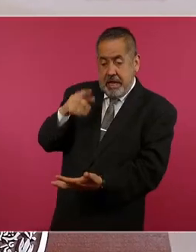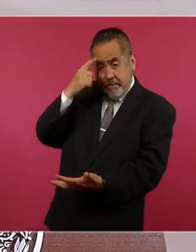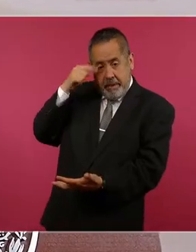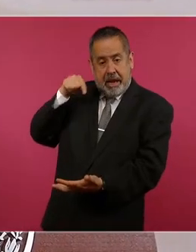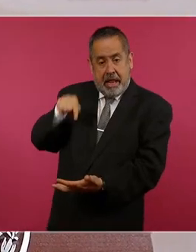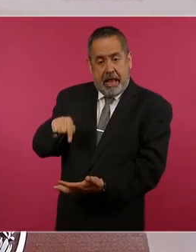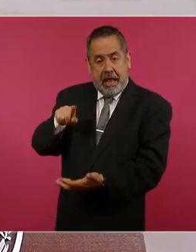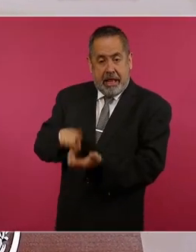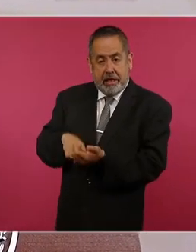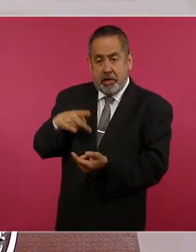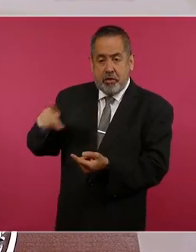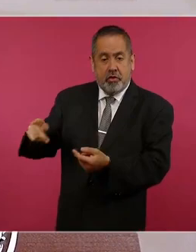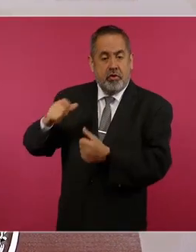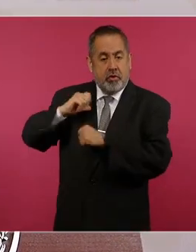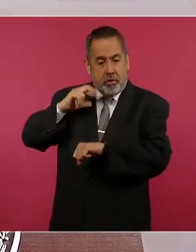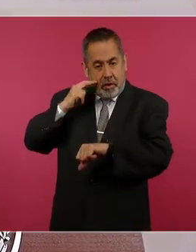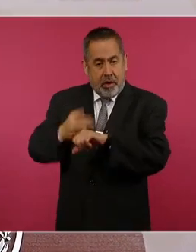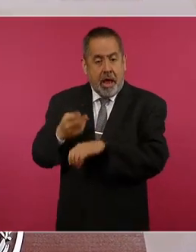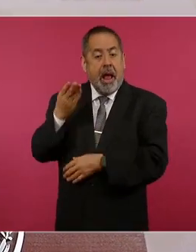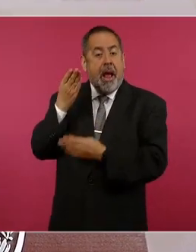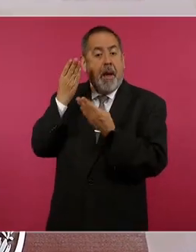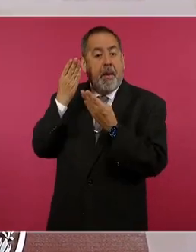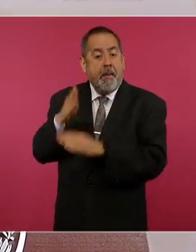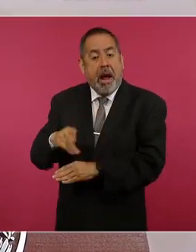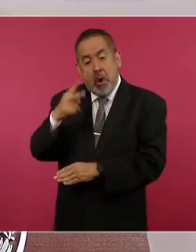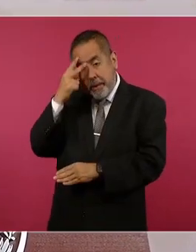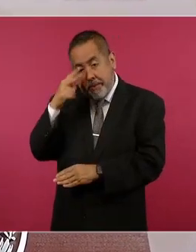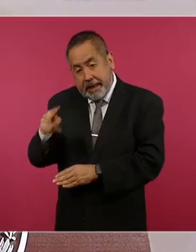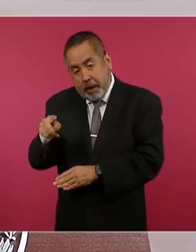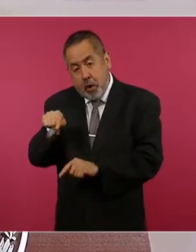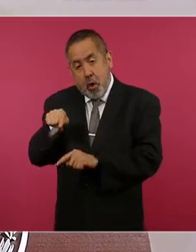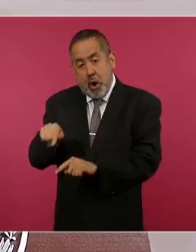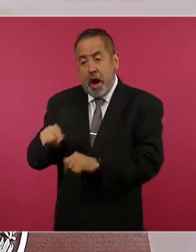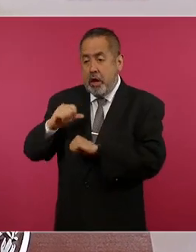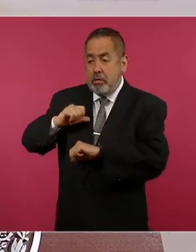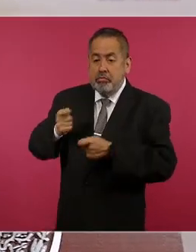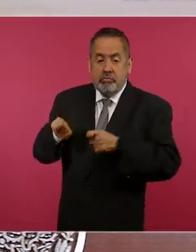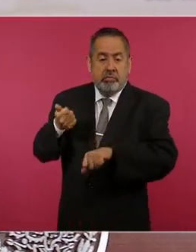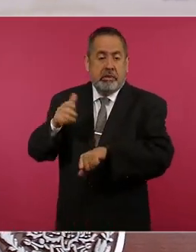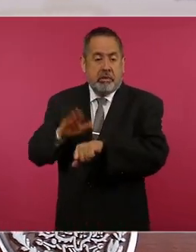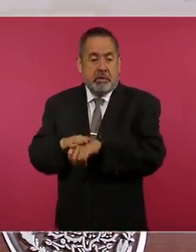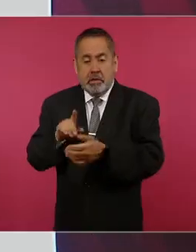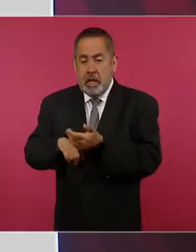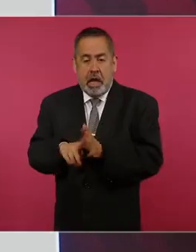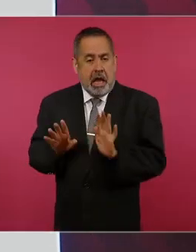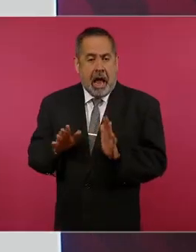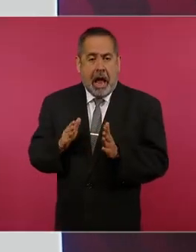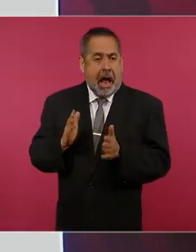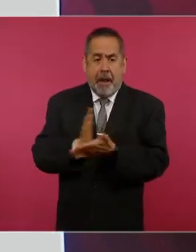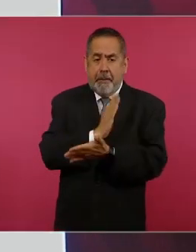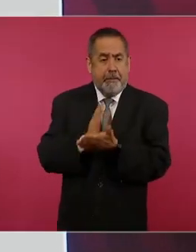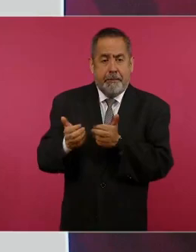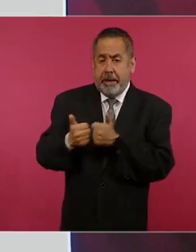del Banco de México, que es una institución autónoma